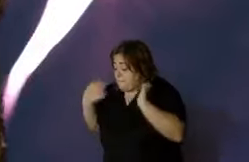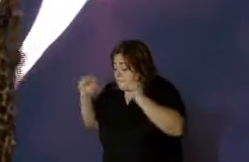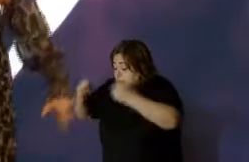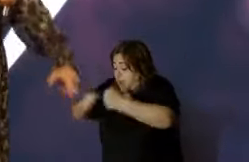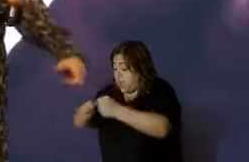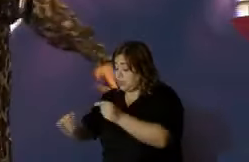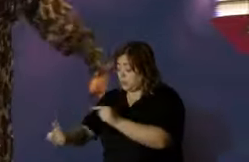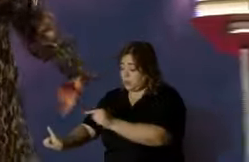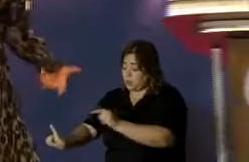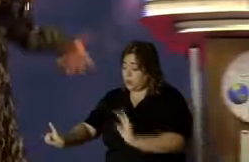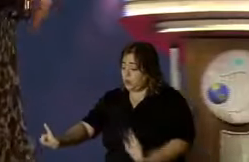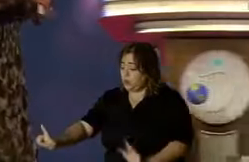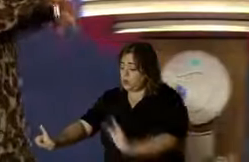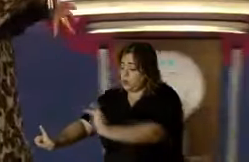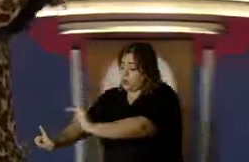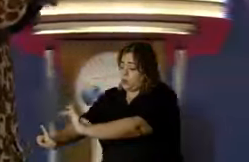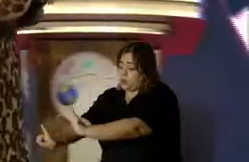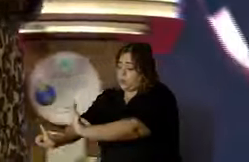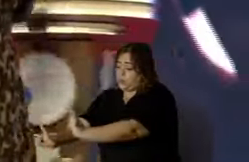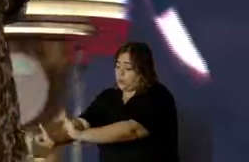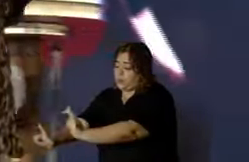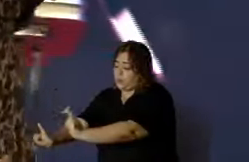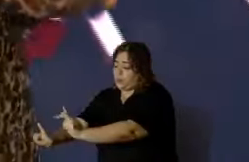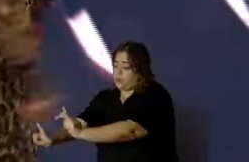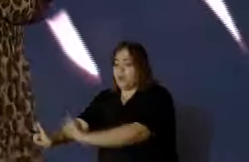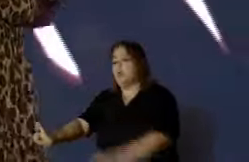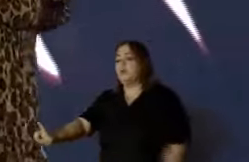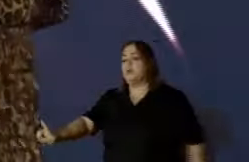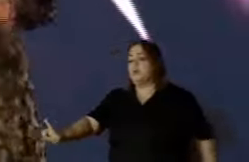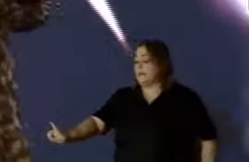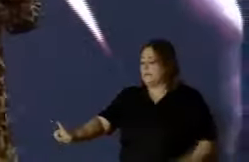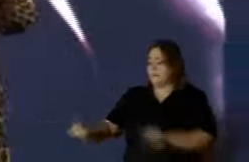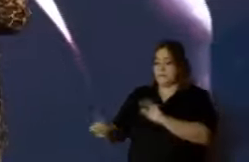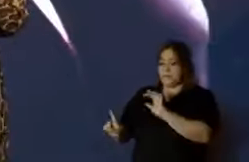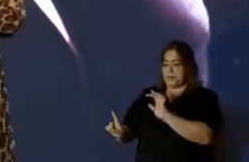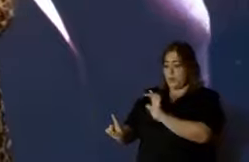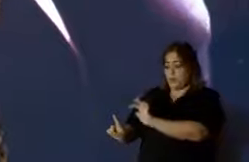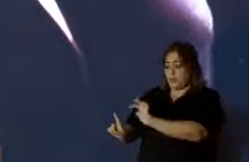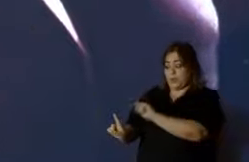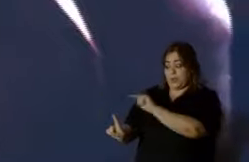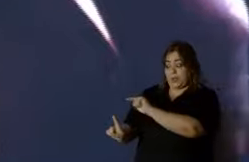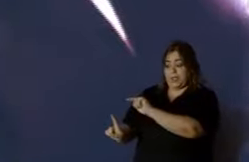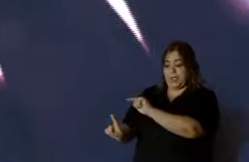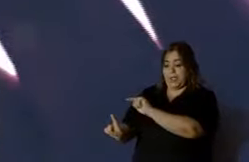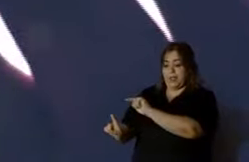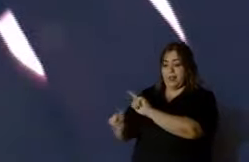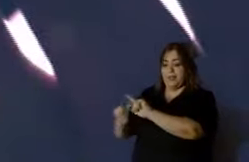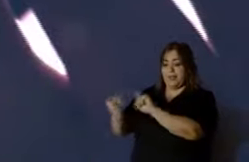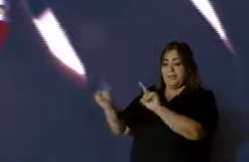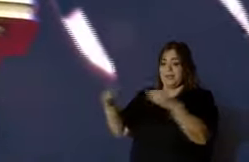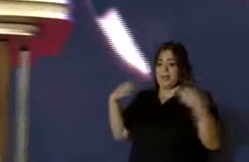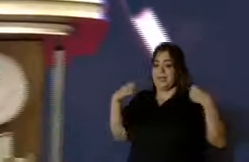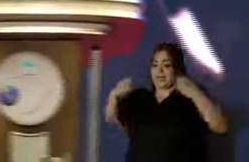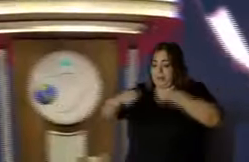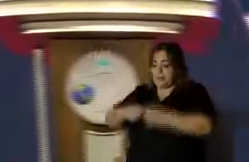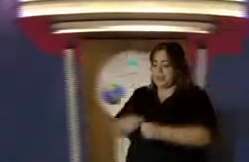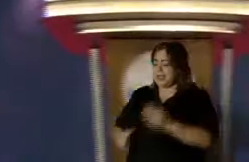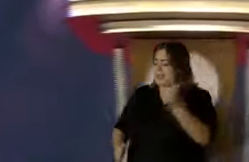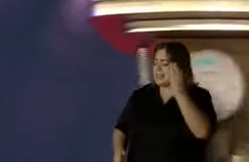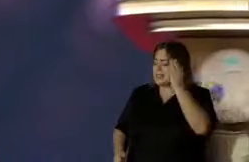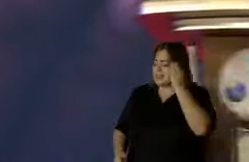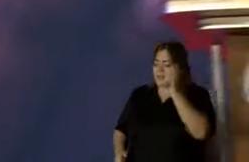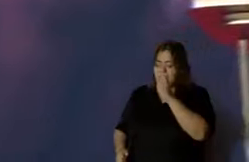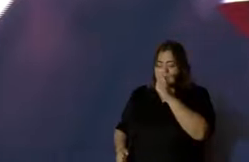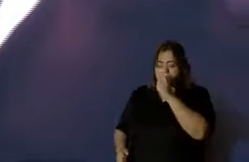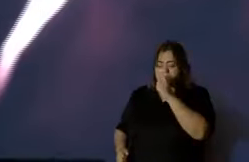distintivo. El bordón de su túnica tenía un distintivo. Y podían haber un millón de gente, pero ella sabía cuál era el